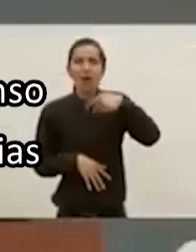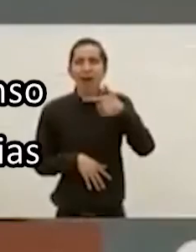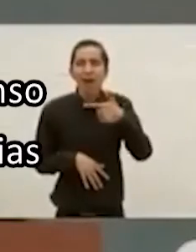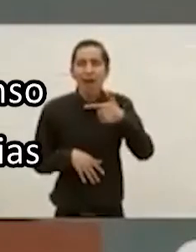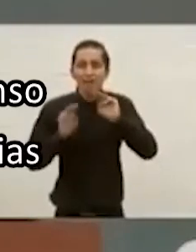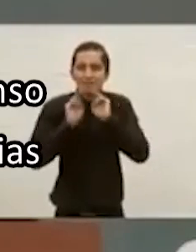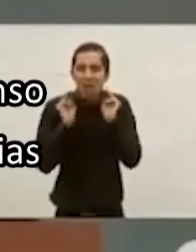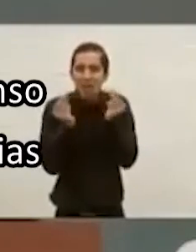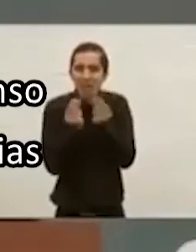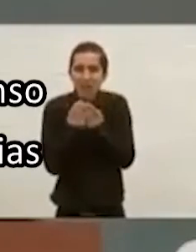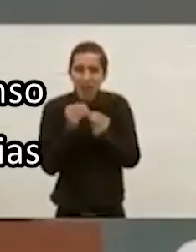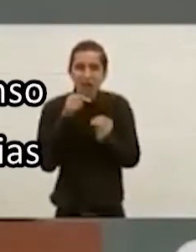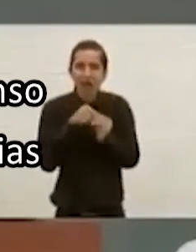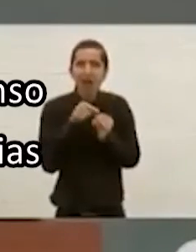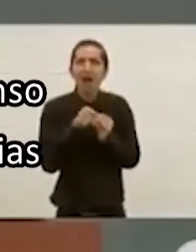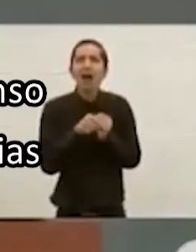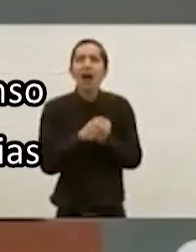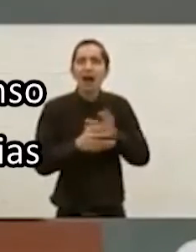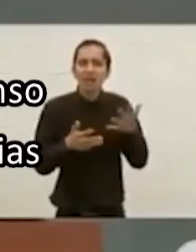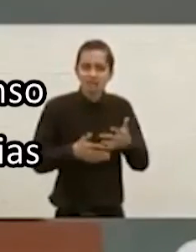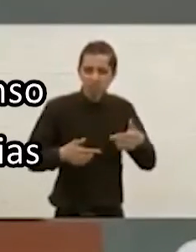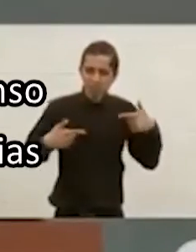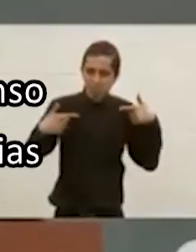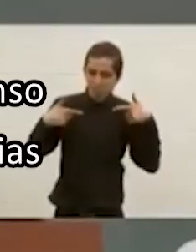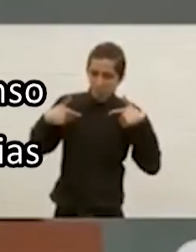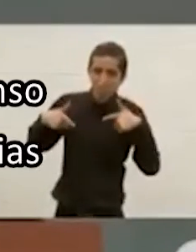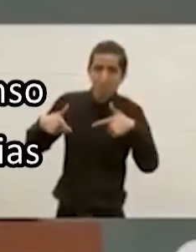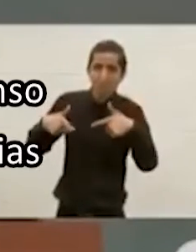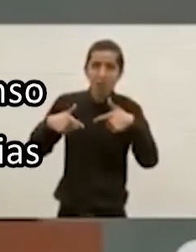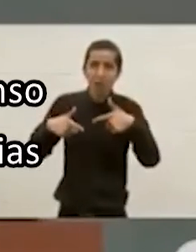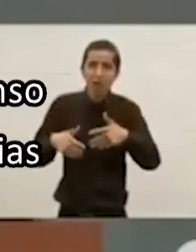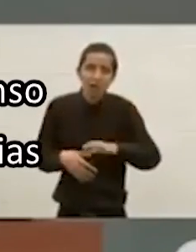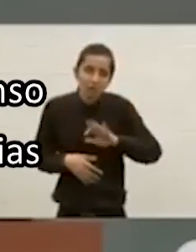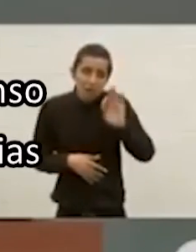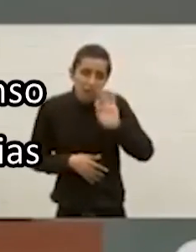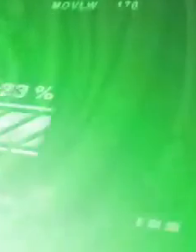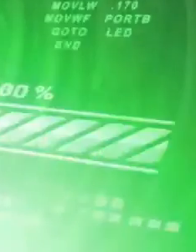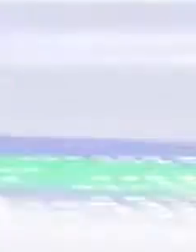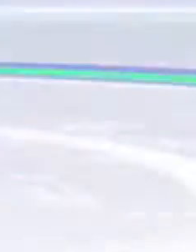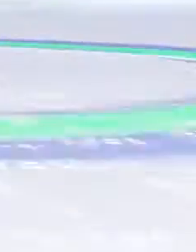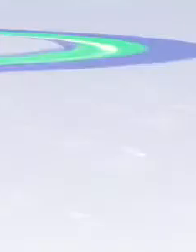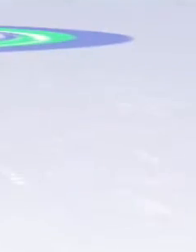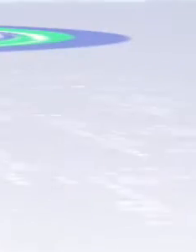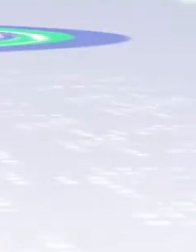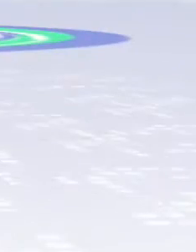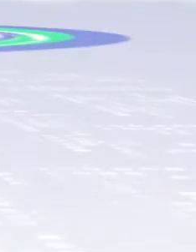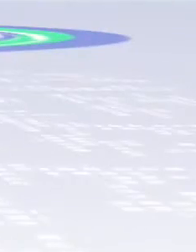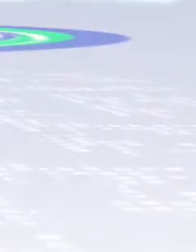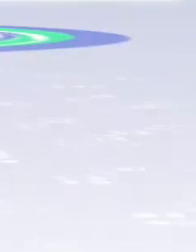Federal, Alfonso Durazo, quien informó que se cuentan con varias líneas de investigación. Noticieros Teleurban.